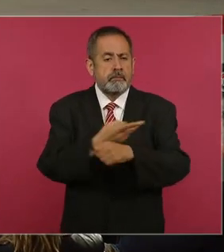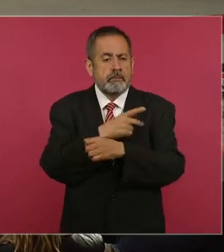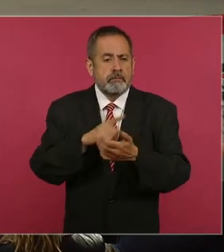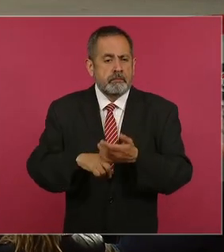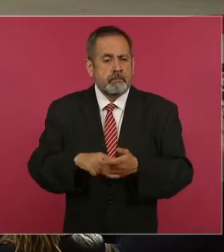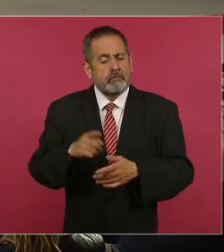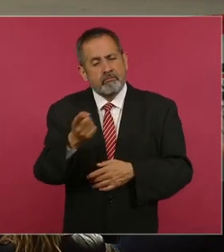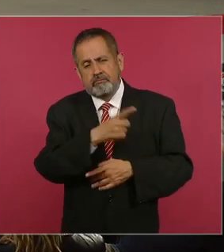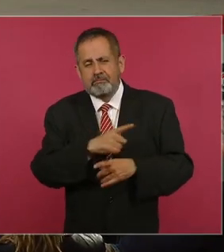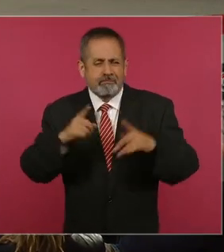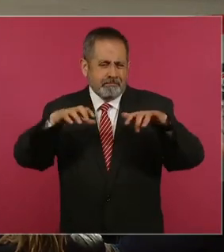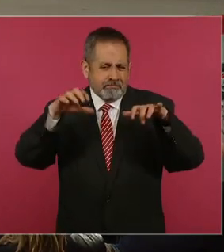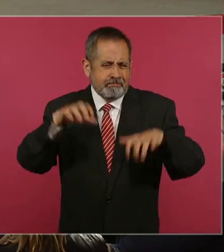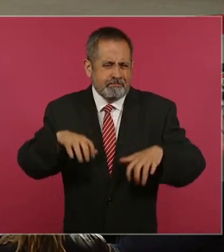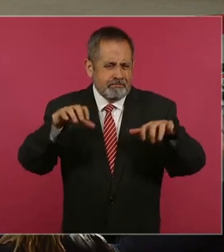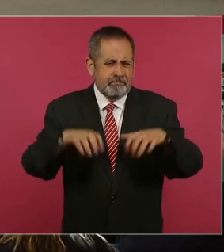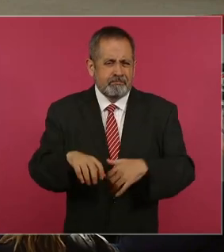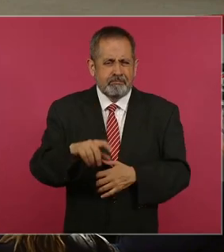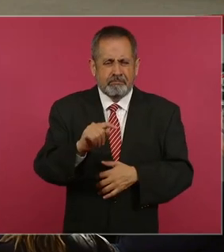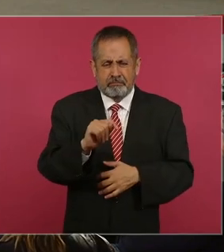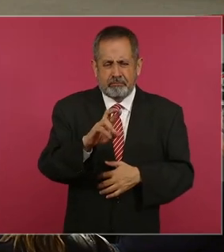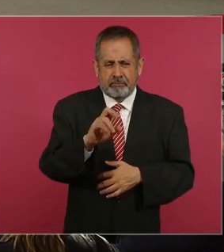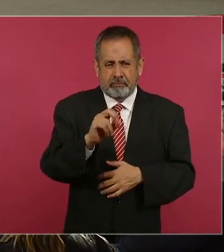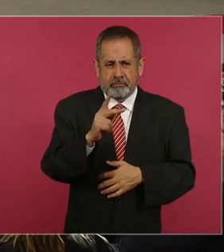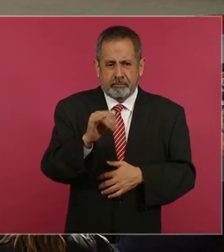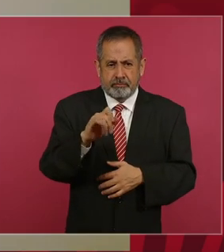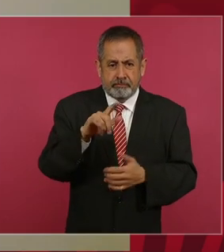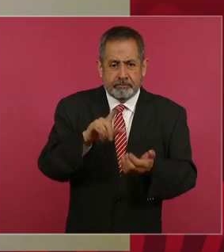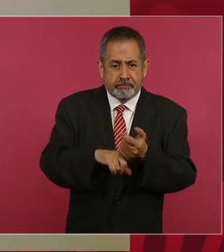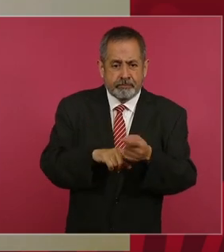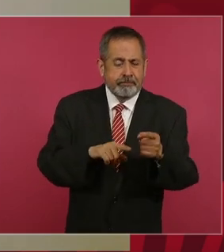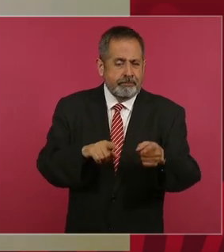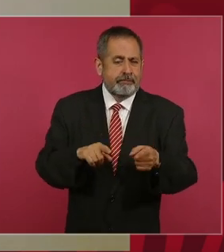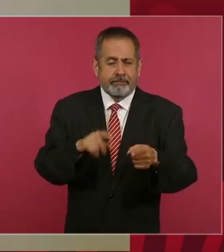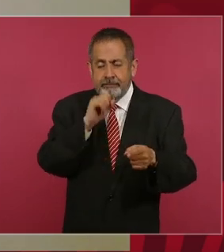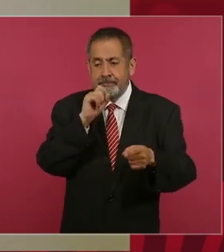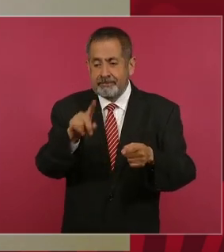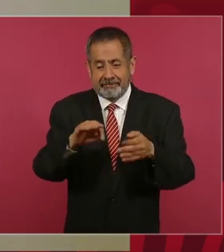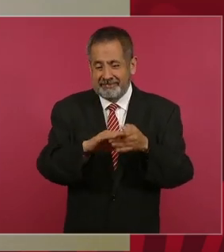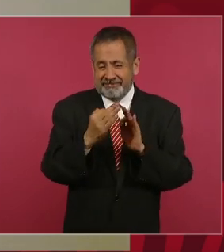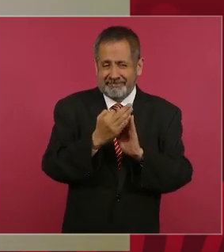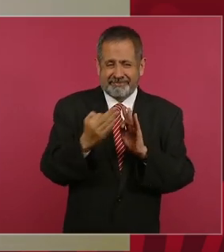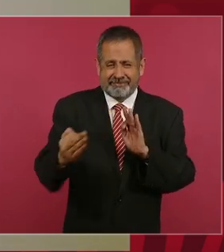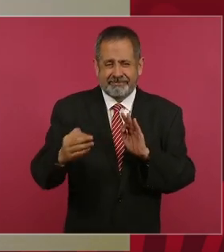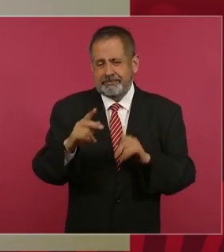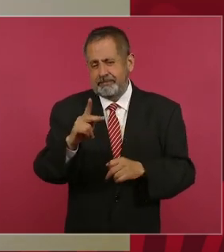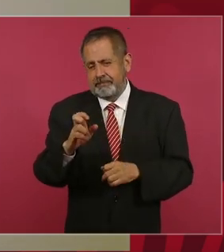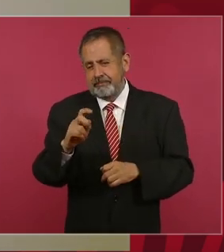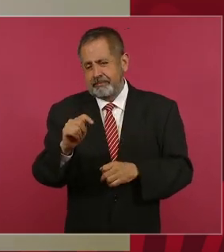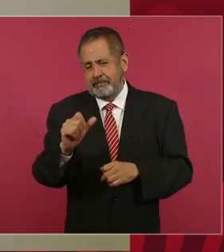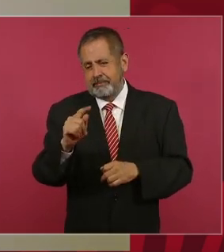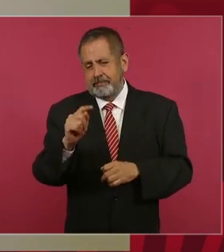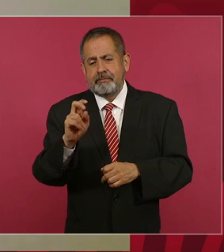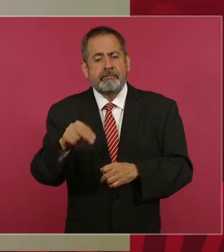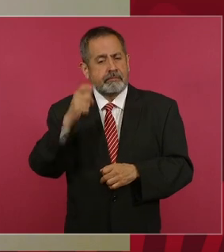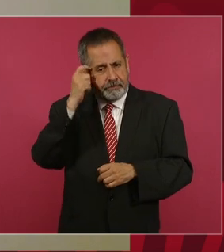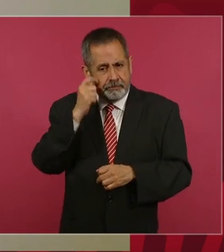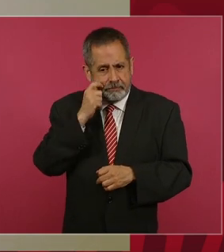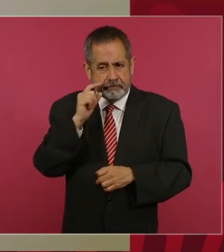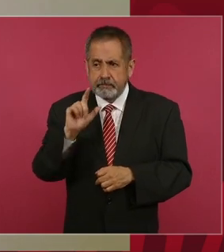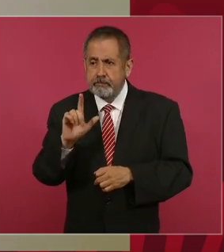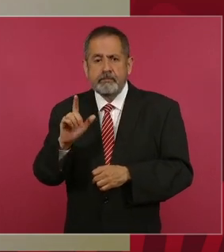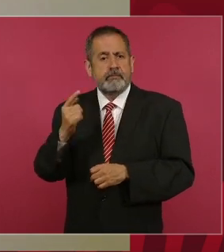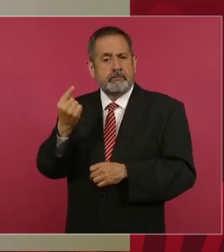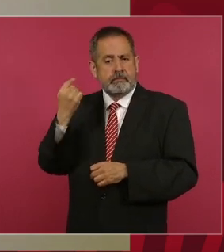tormenta tropical Max, que tocó tierra en el municipio de Petatlán, Guerrero, el pasado